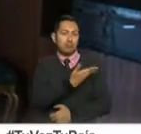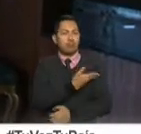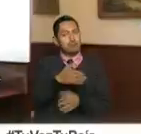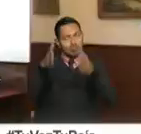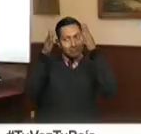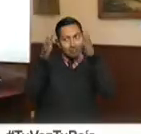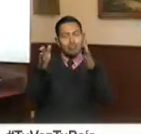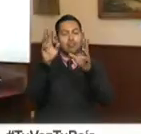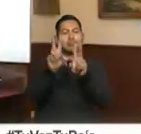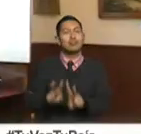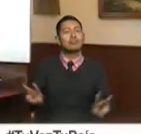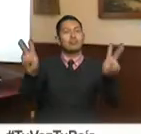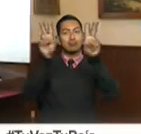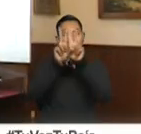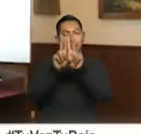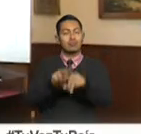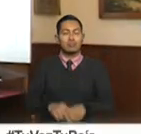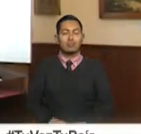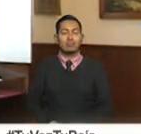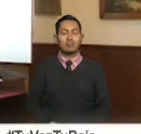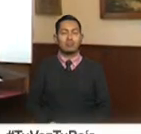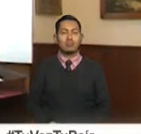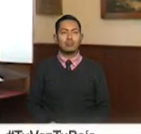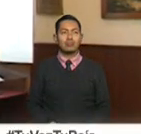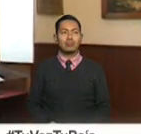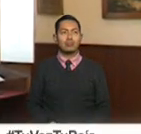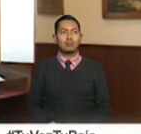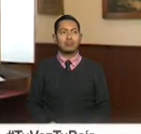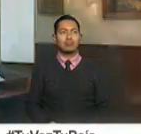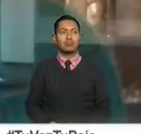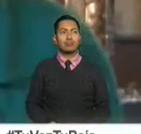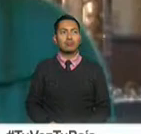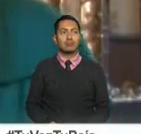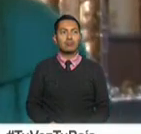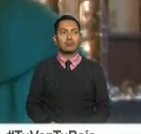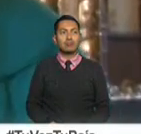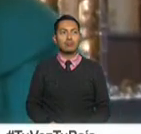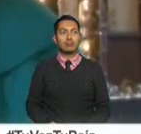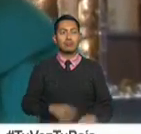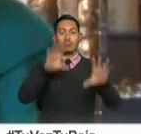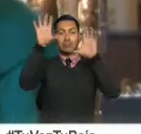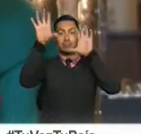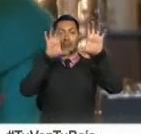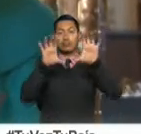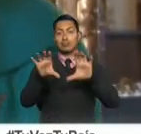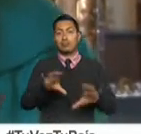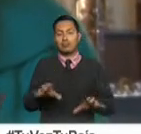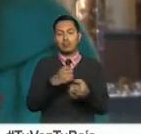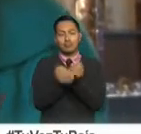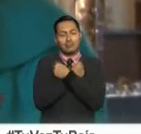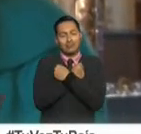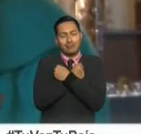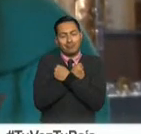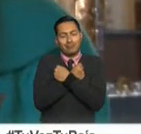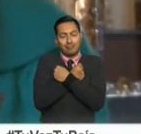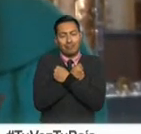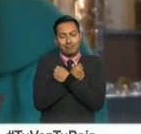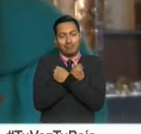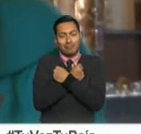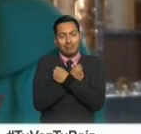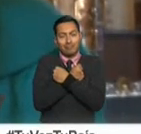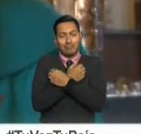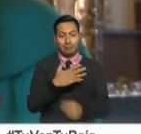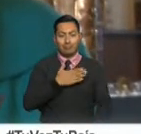verdadero valor y lugar en la historia. De la formación de este museo fue el amor que